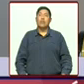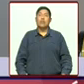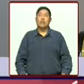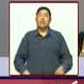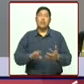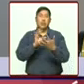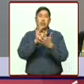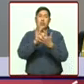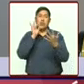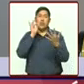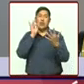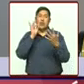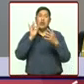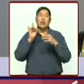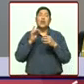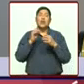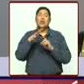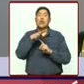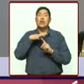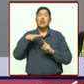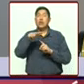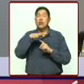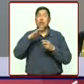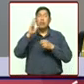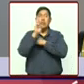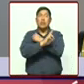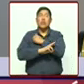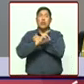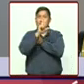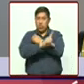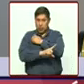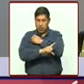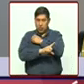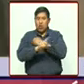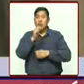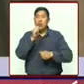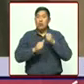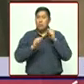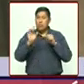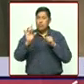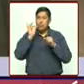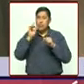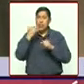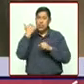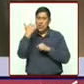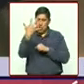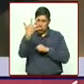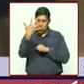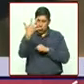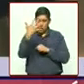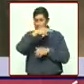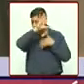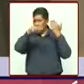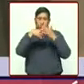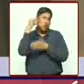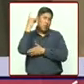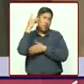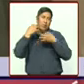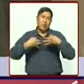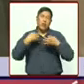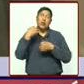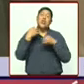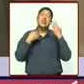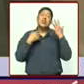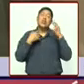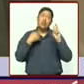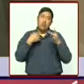La elección se realizará en circunscripción nacional, en la cual se elegirán 5 magistrados titulares y